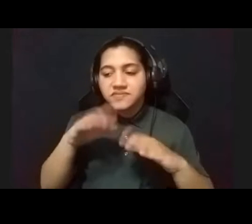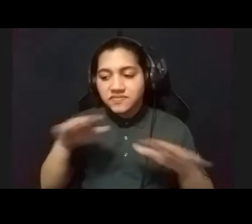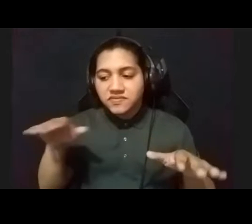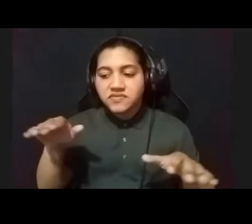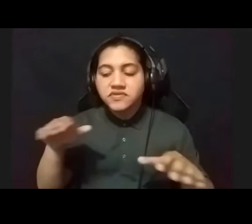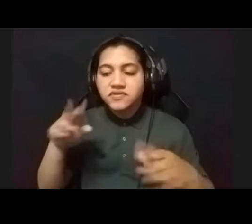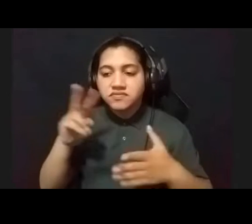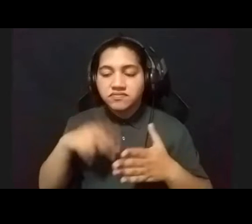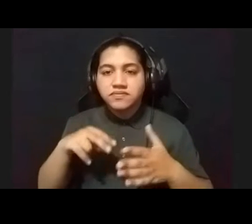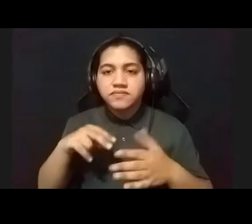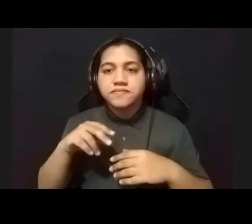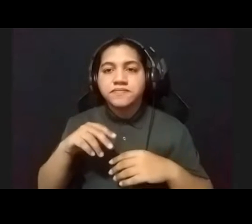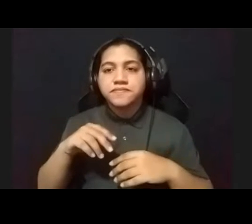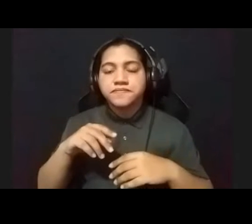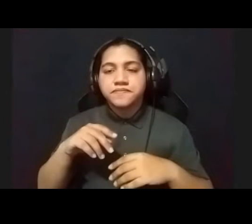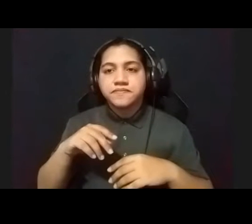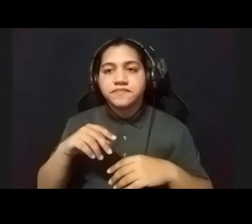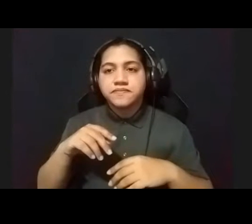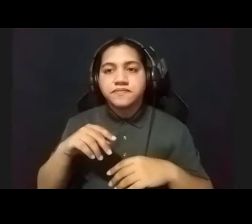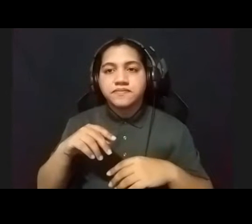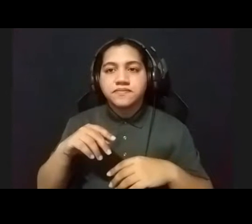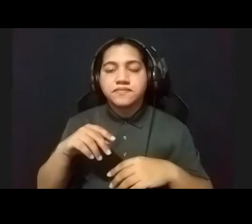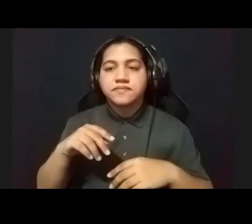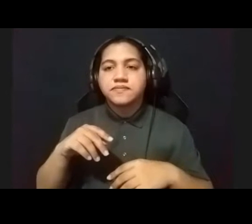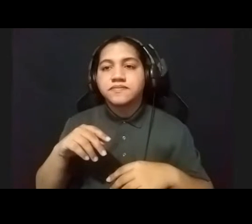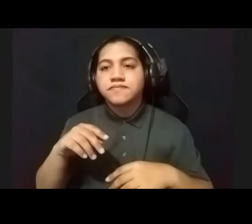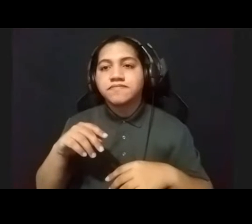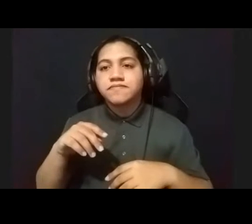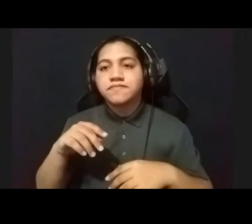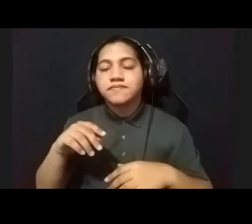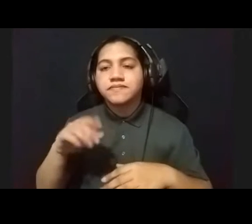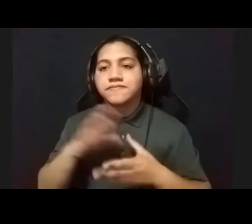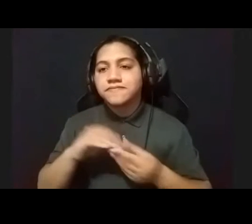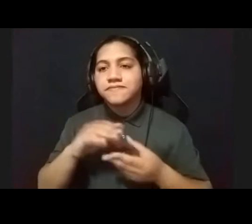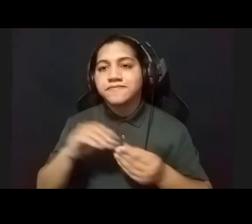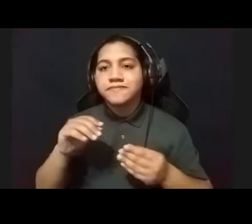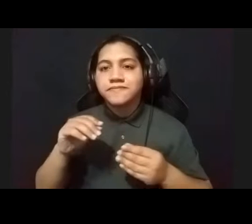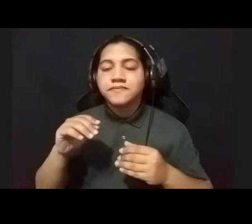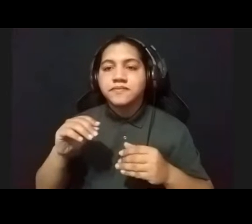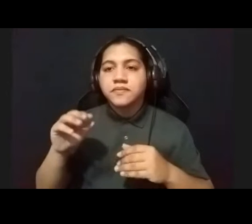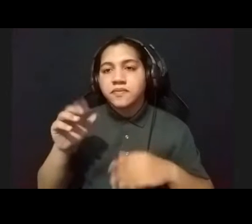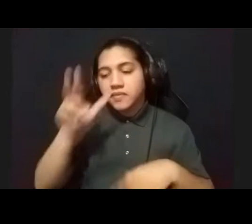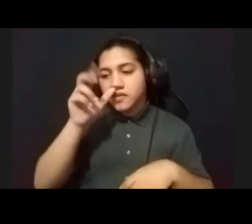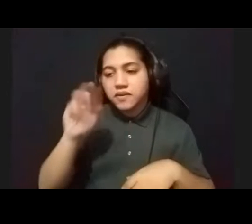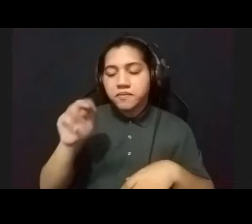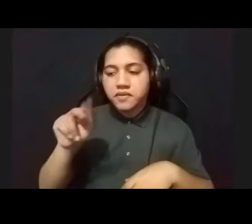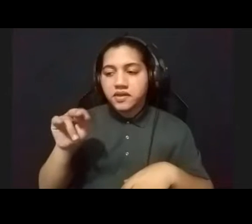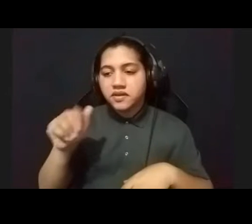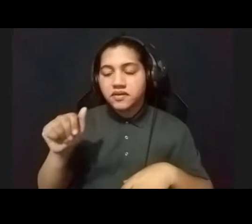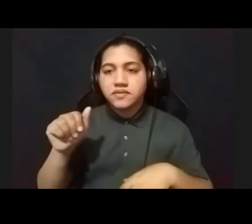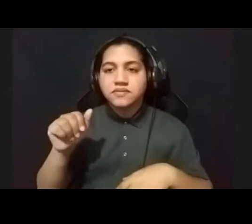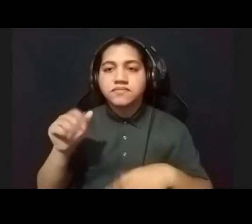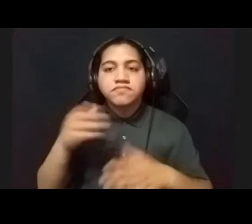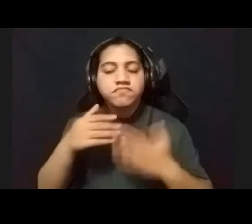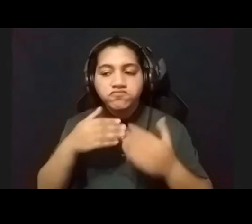Pues hice aquí como una pequeña lista a la hora de contar algunas de las versiones de la cucarachita Martina. Considere que no importa